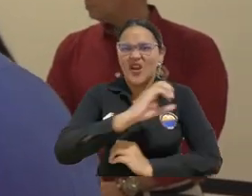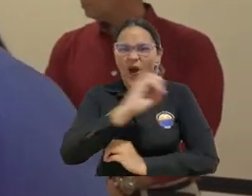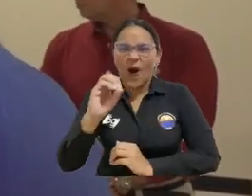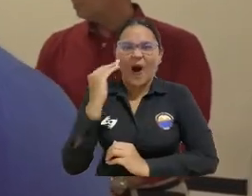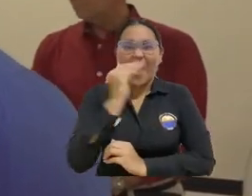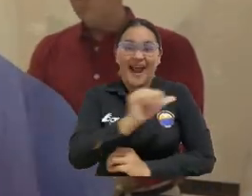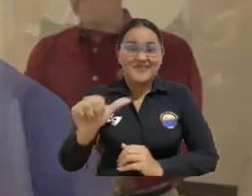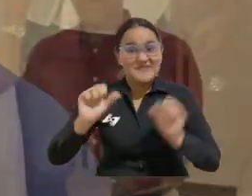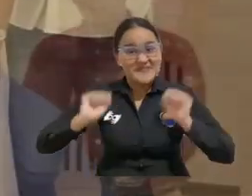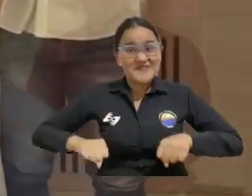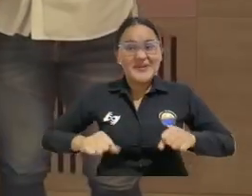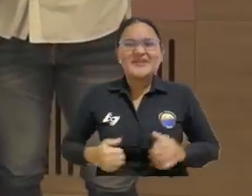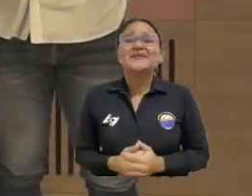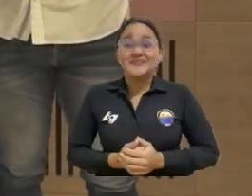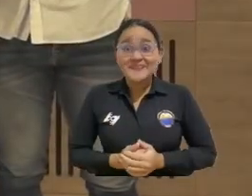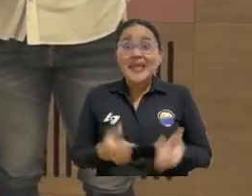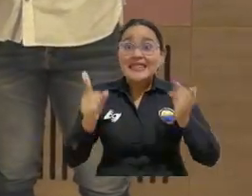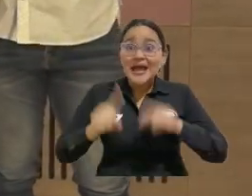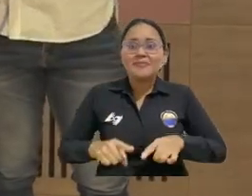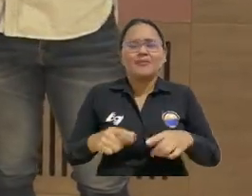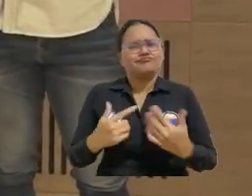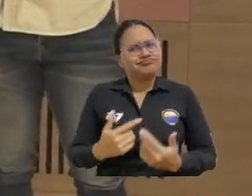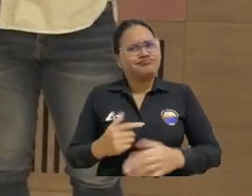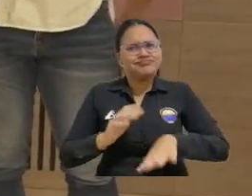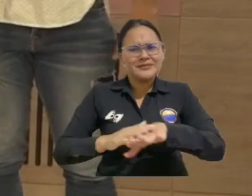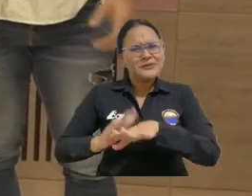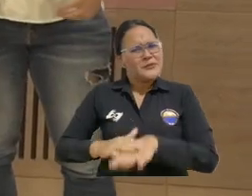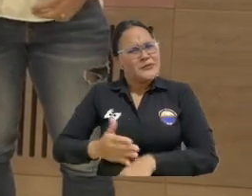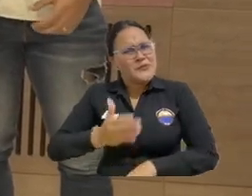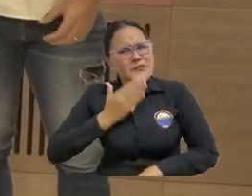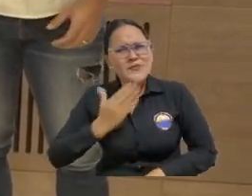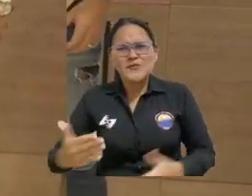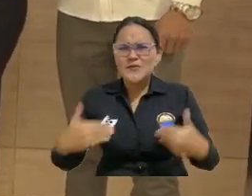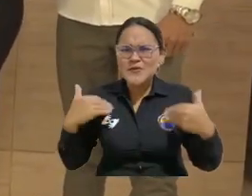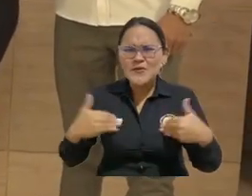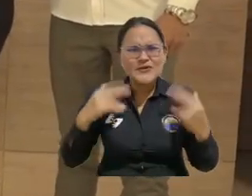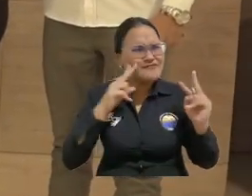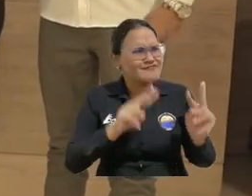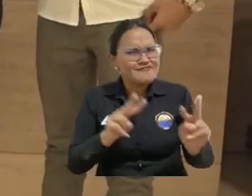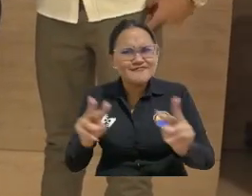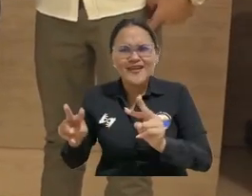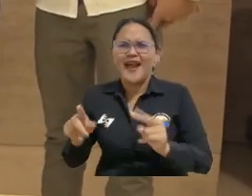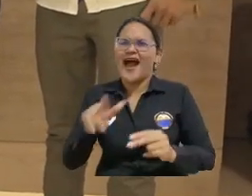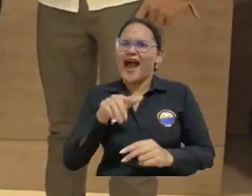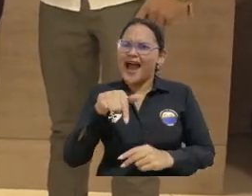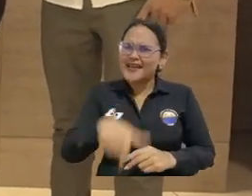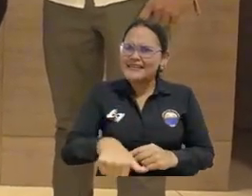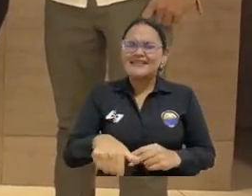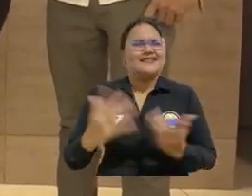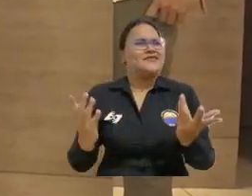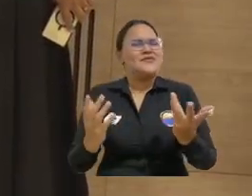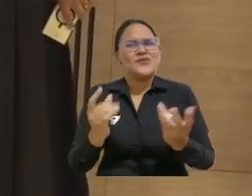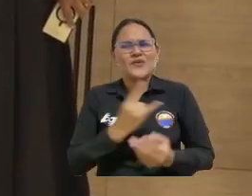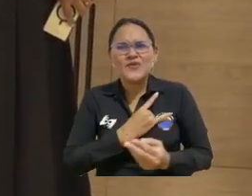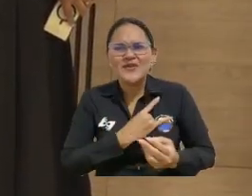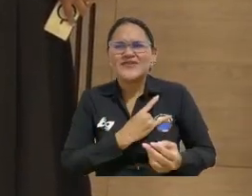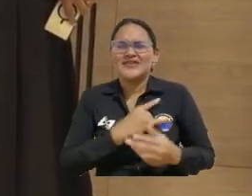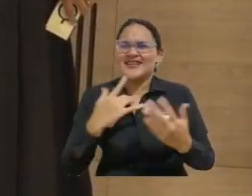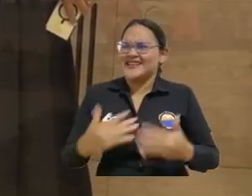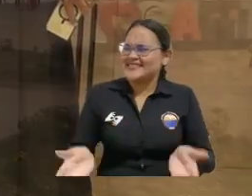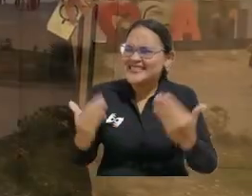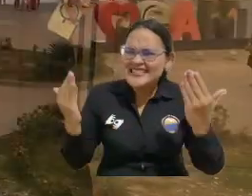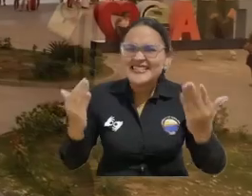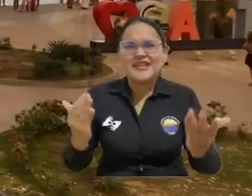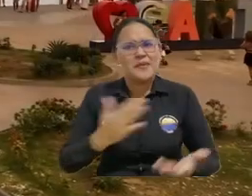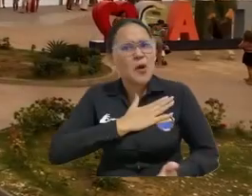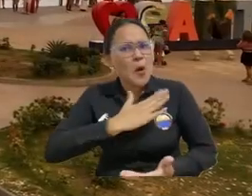mejores hombres y mujeres. De igual forma, mostró satisfacción por la invitación de esta Casa de Estudios Superiores a participar en la ceremonia y